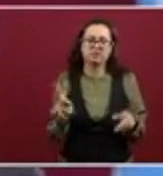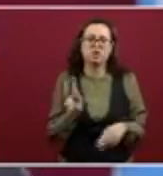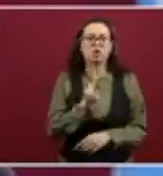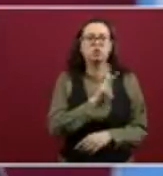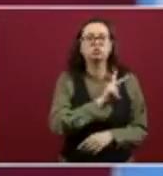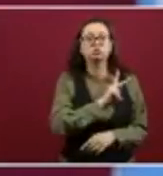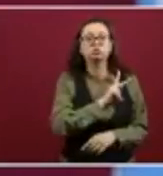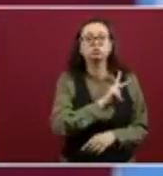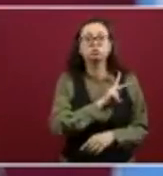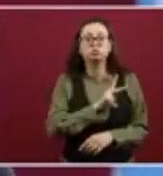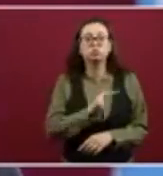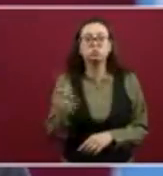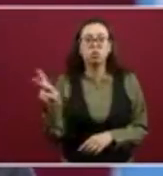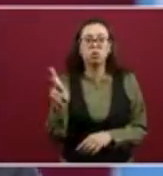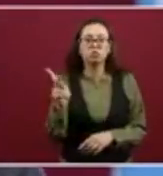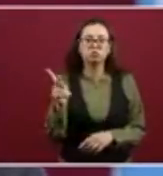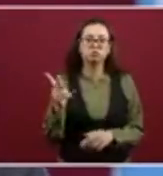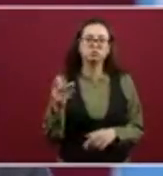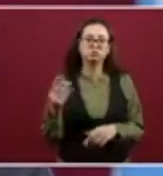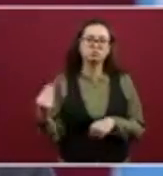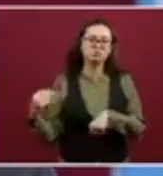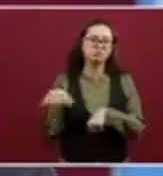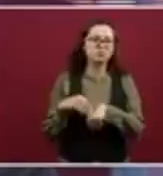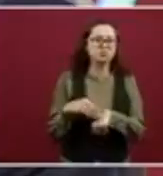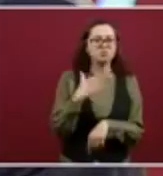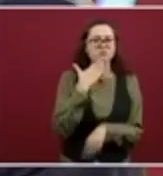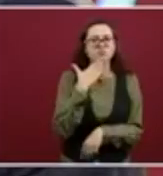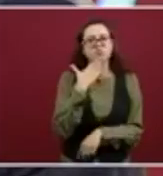todos a portarnos bien.